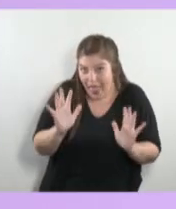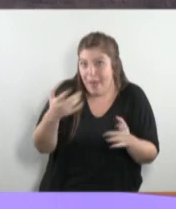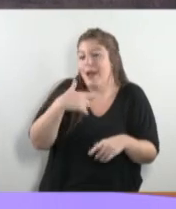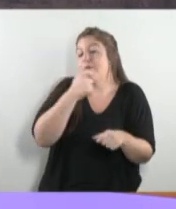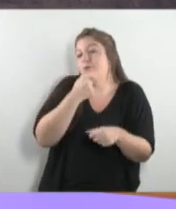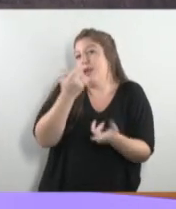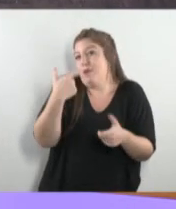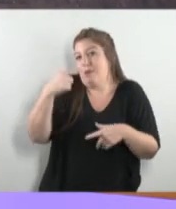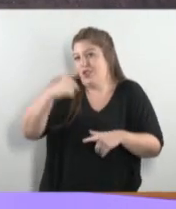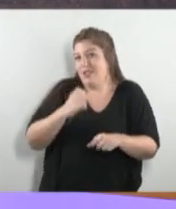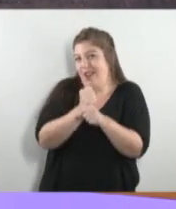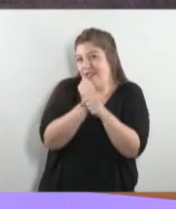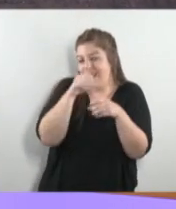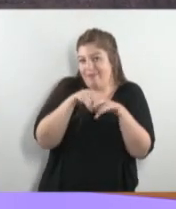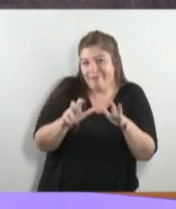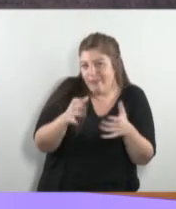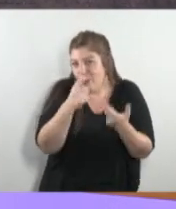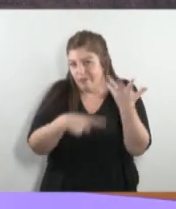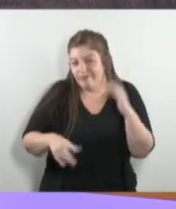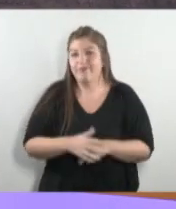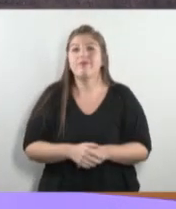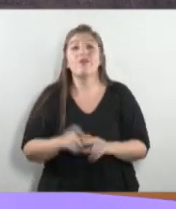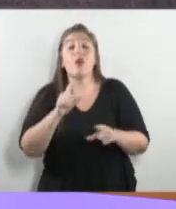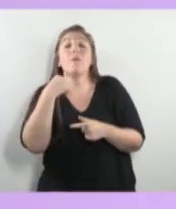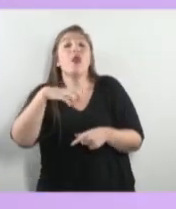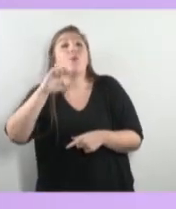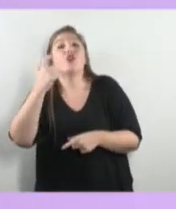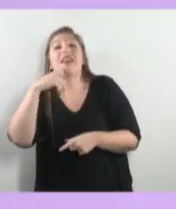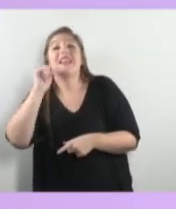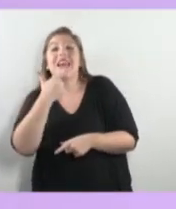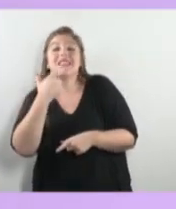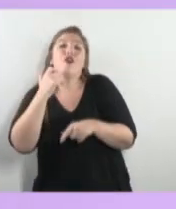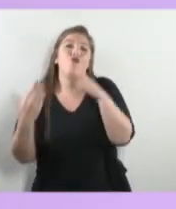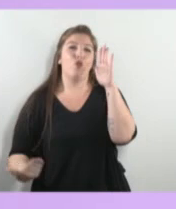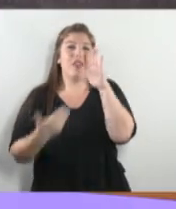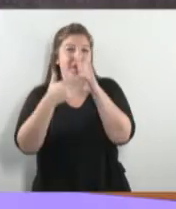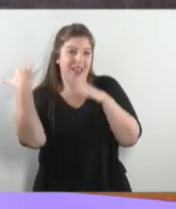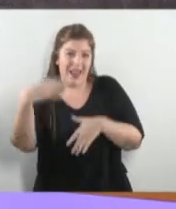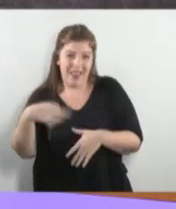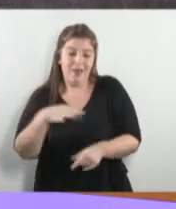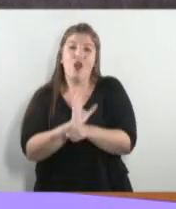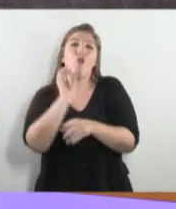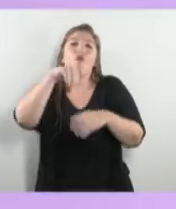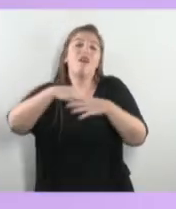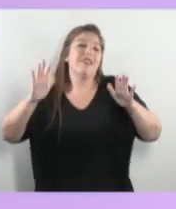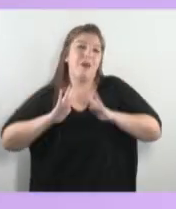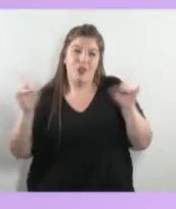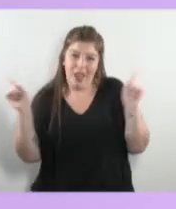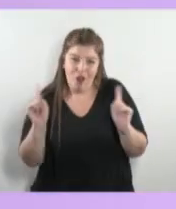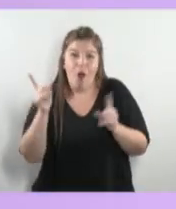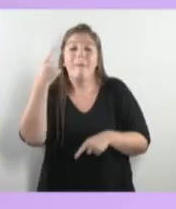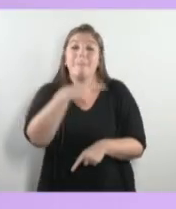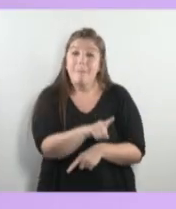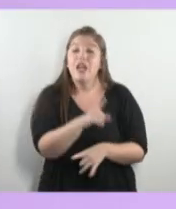proteínas fundamentales. Sí, sí, pero no entra dentro del mundo del deporte. No, entra digamos, dentro del mundo del deporte, okay. No. Pero bueno, siempre, de todas